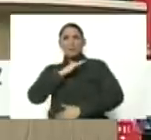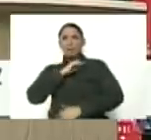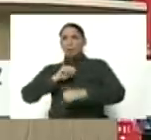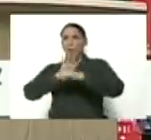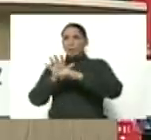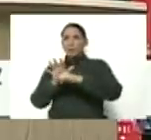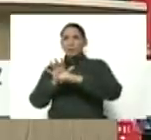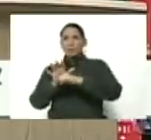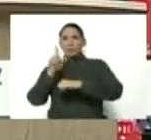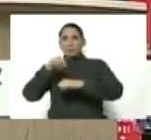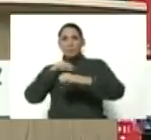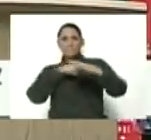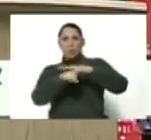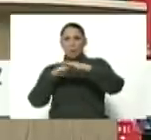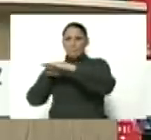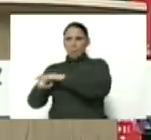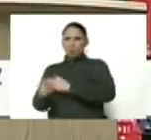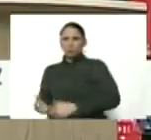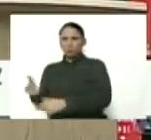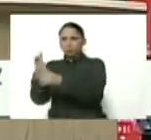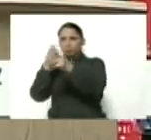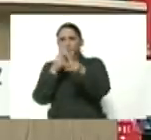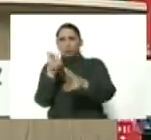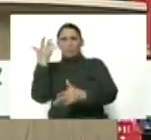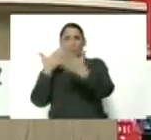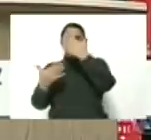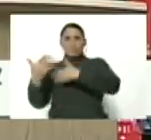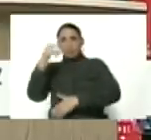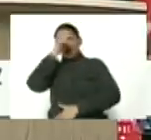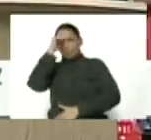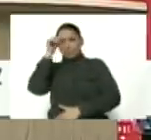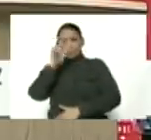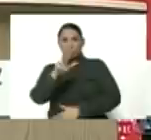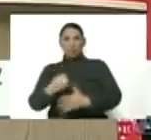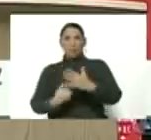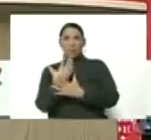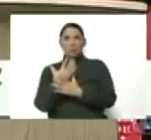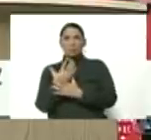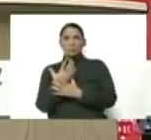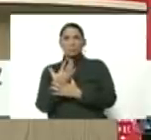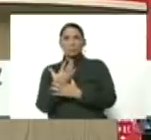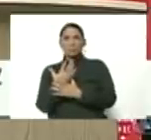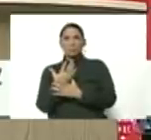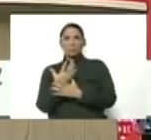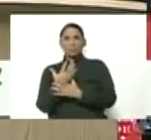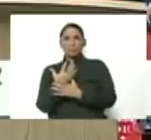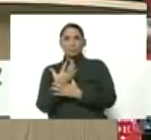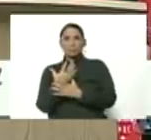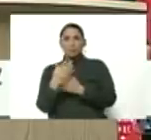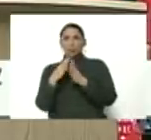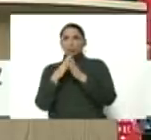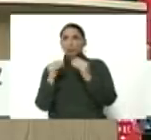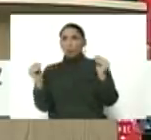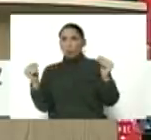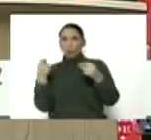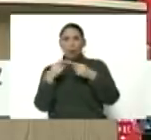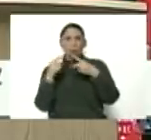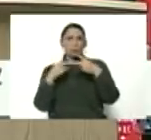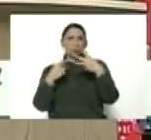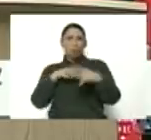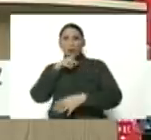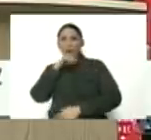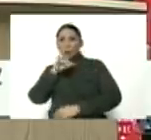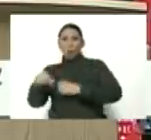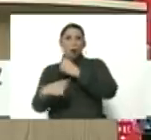COVID-19 y la incursión armada del pasado domingo 3 de mayo. El TIAR, todas las opciones de las que habló Guaidó hasta